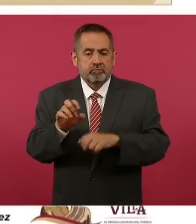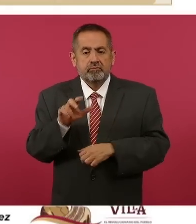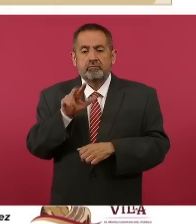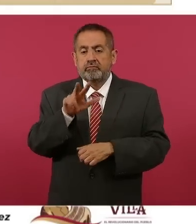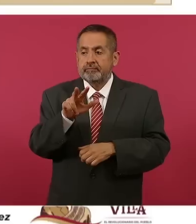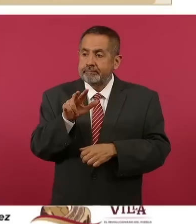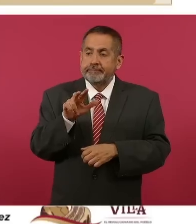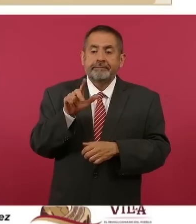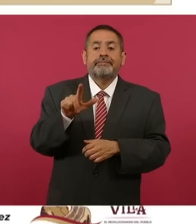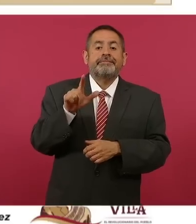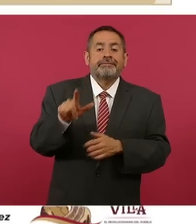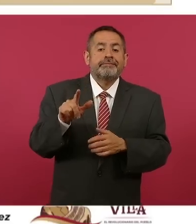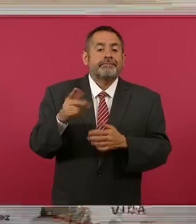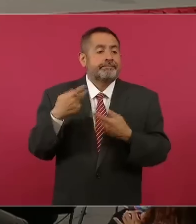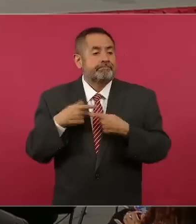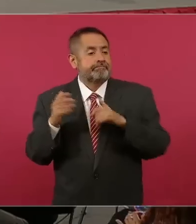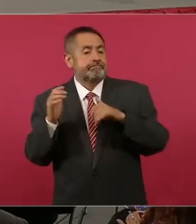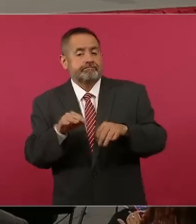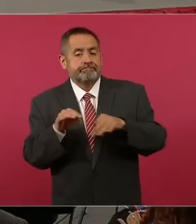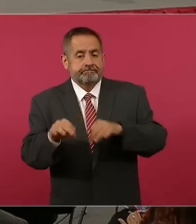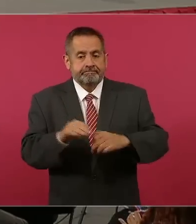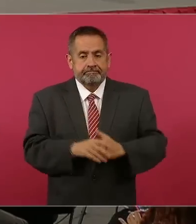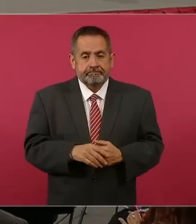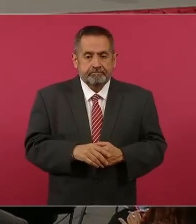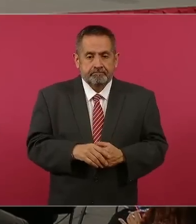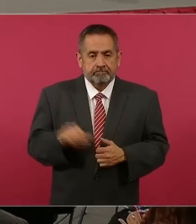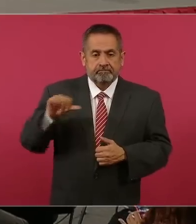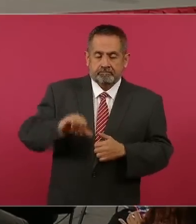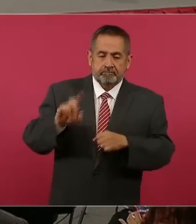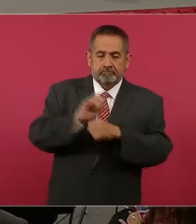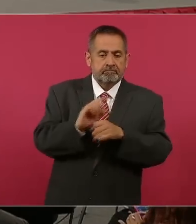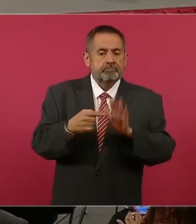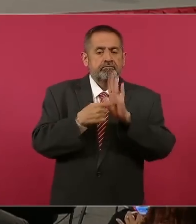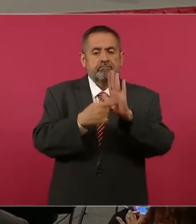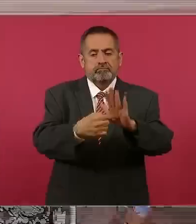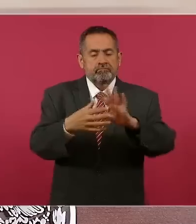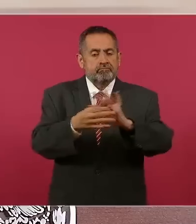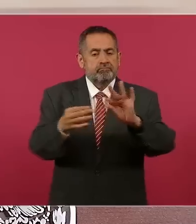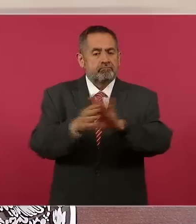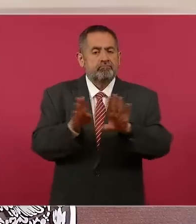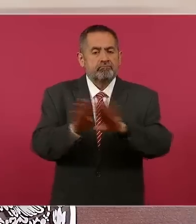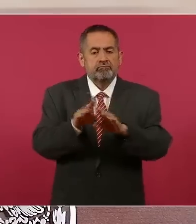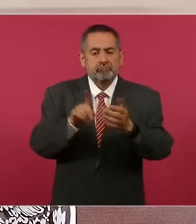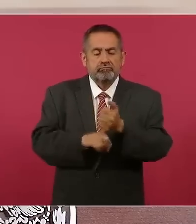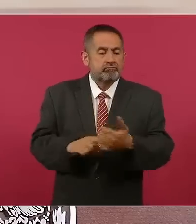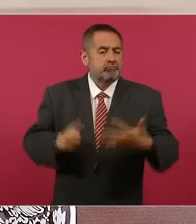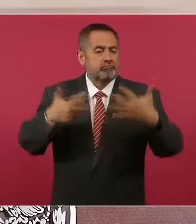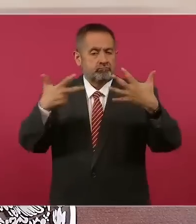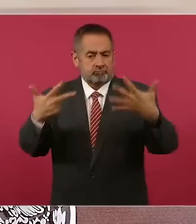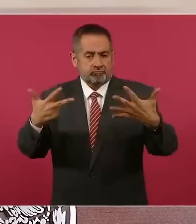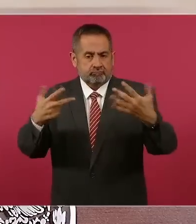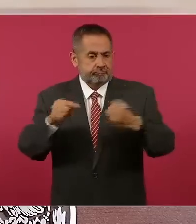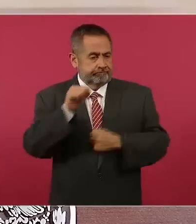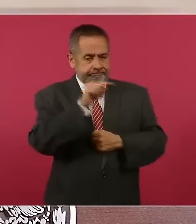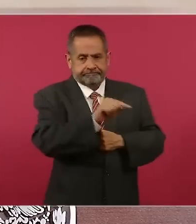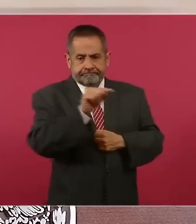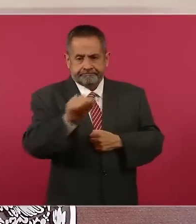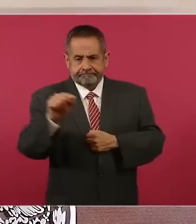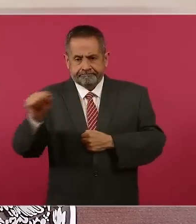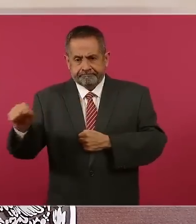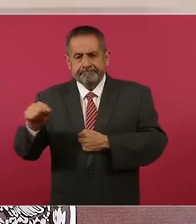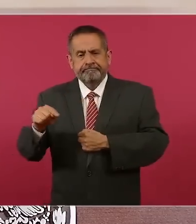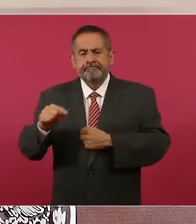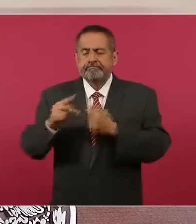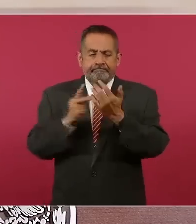44,817 empleos directos. El día de hoy informaremos el avance que a la fecha se tienen en 8 proyectos hídricos